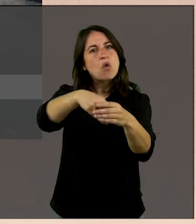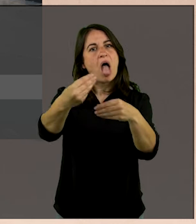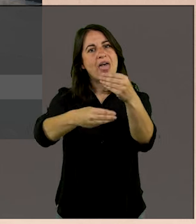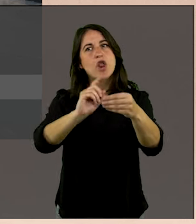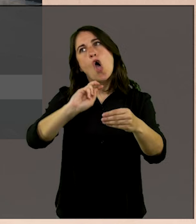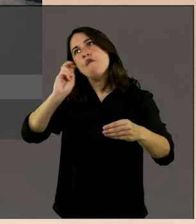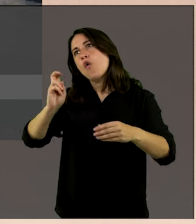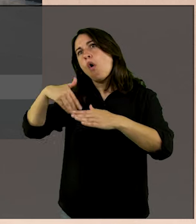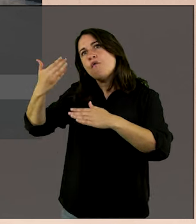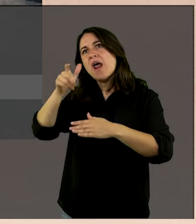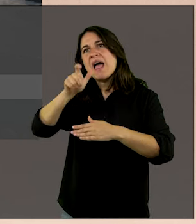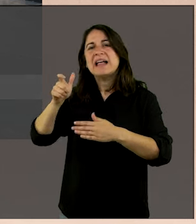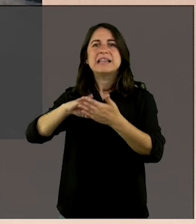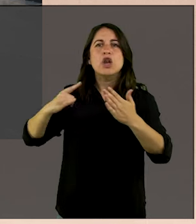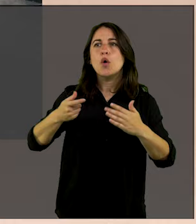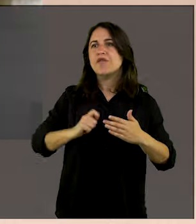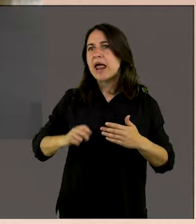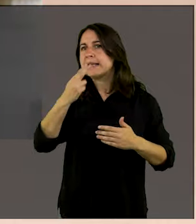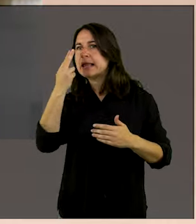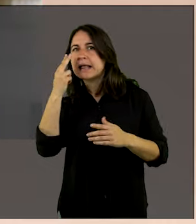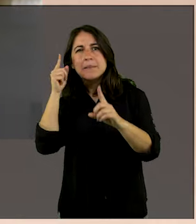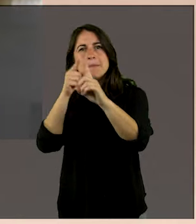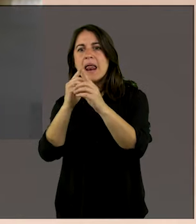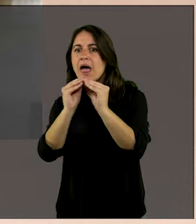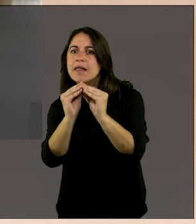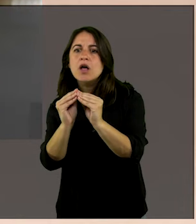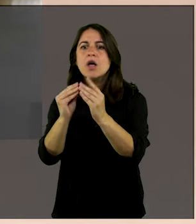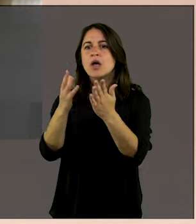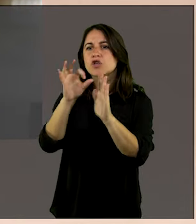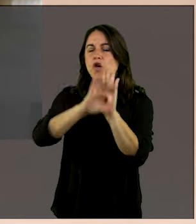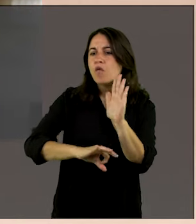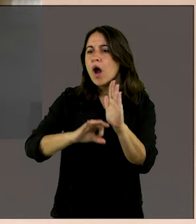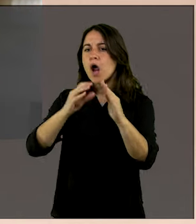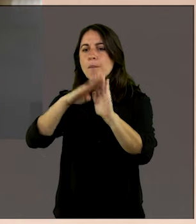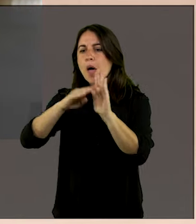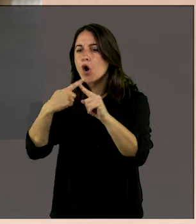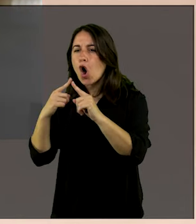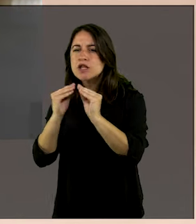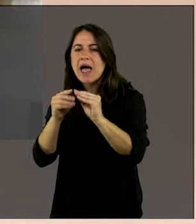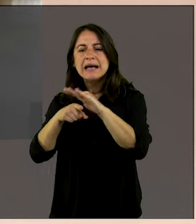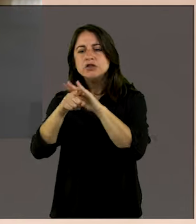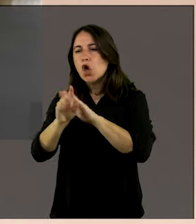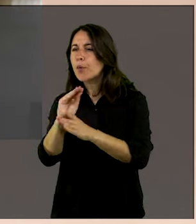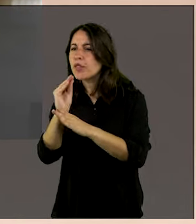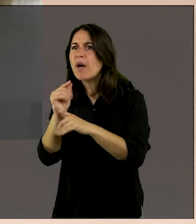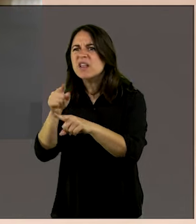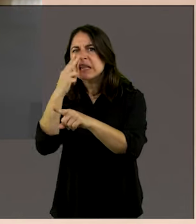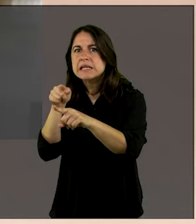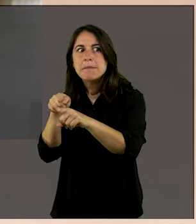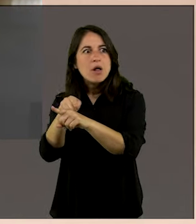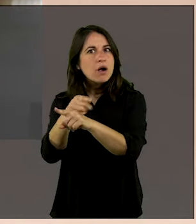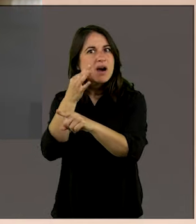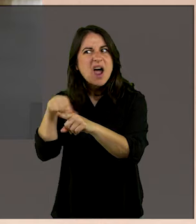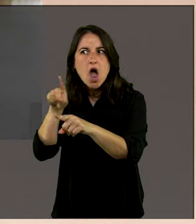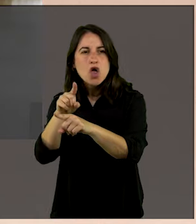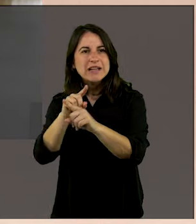las artes escénicas, no por otros técnicos, otros profesionales que tienen interés a la hora de la realización de software, de la realización de programas, de gestión